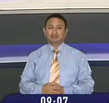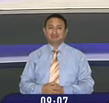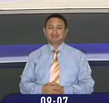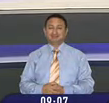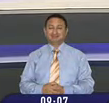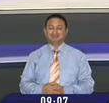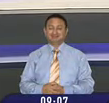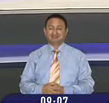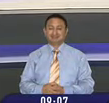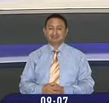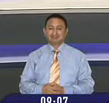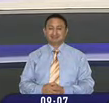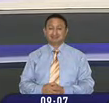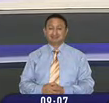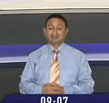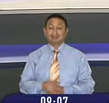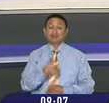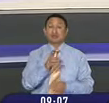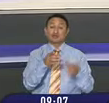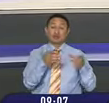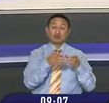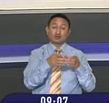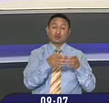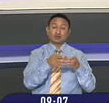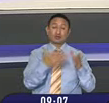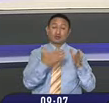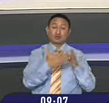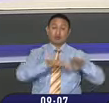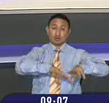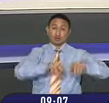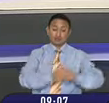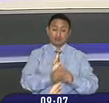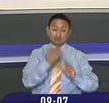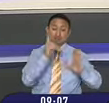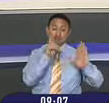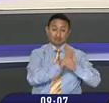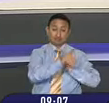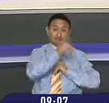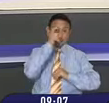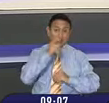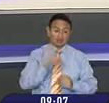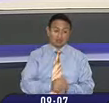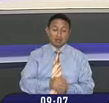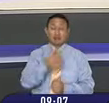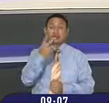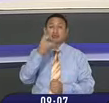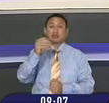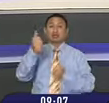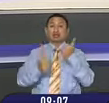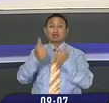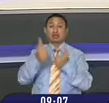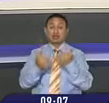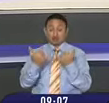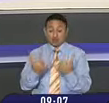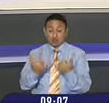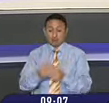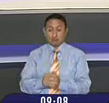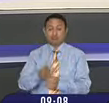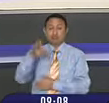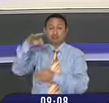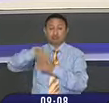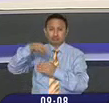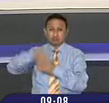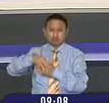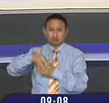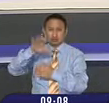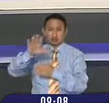Parlamentario Anticorrupción presentó la denuncia en la Fiscalía para que se investigue al menos 20 candidatos actuales a las elecciones